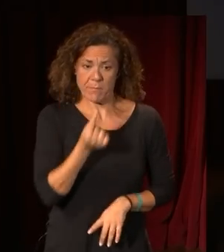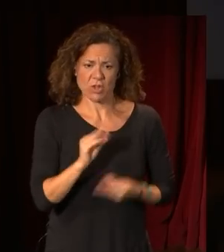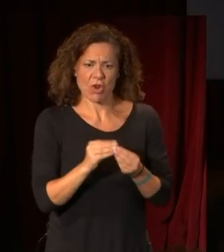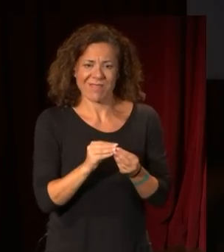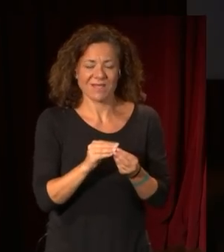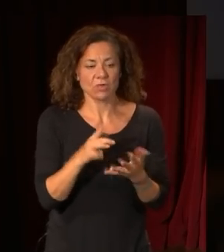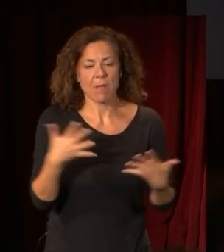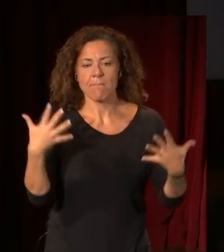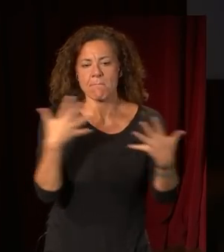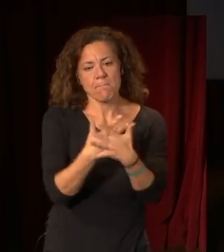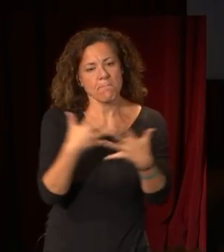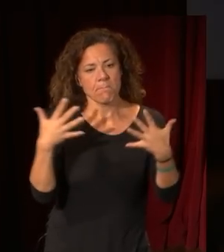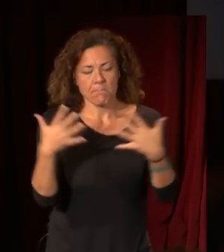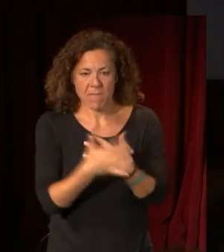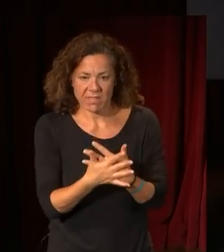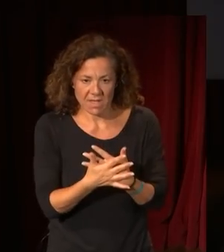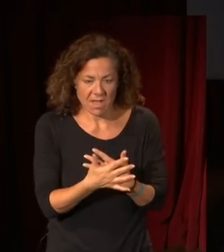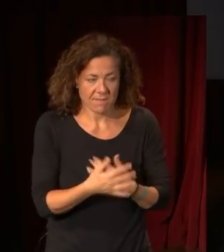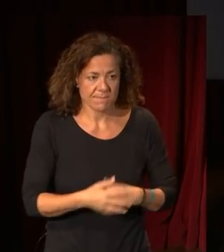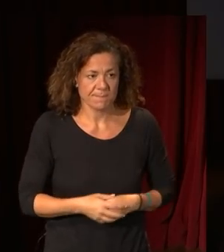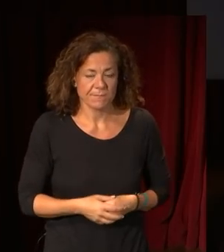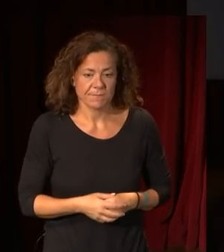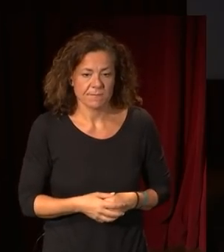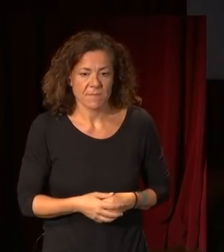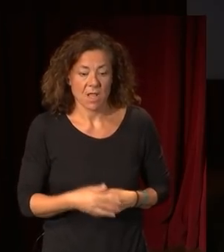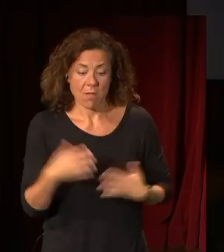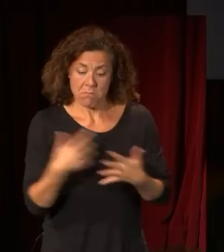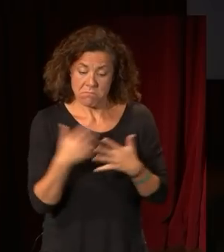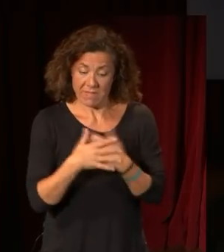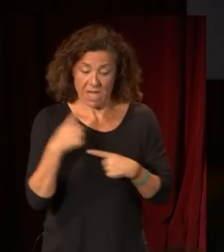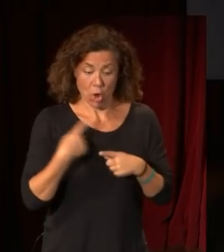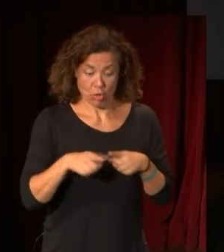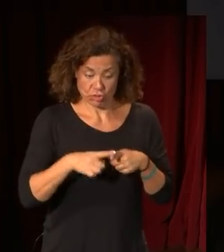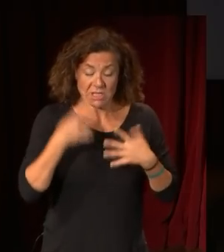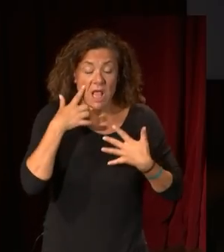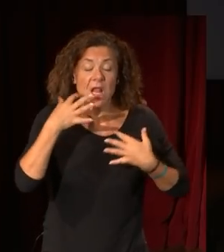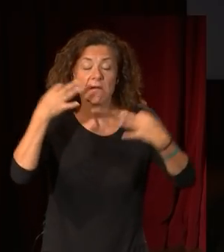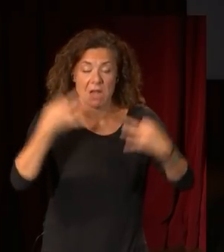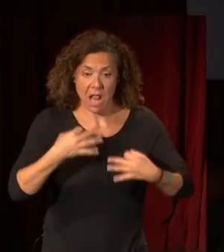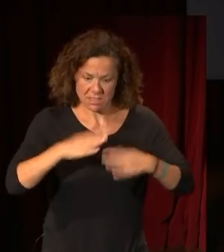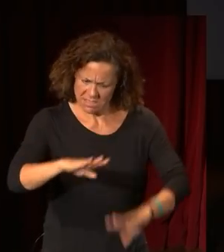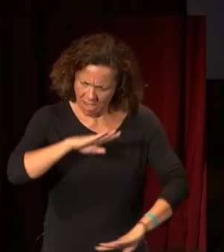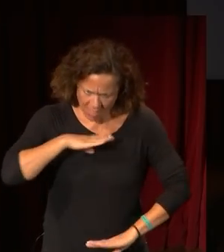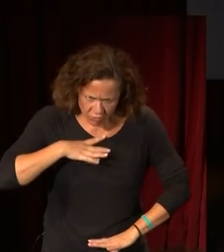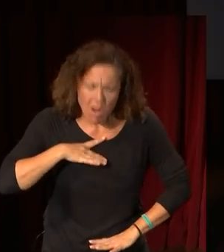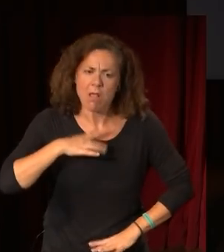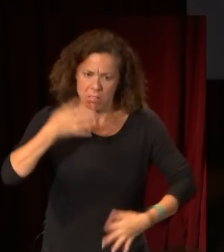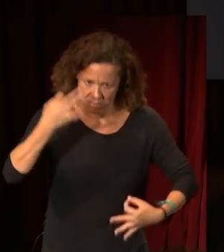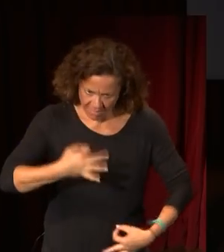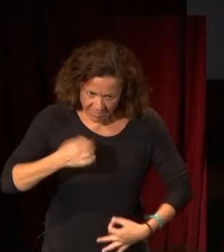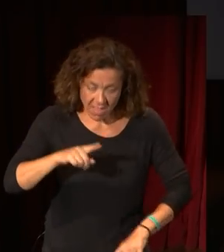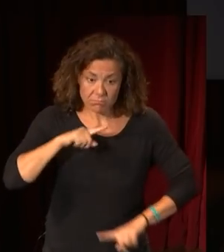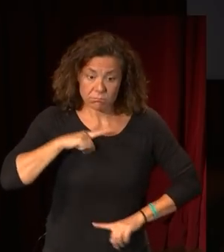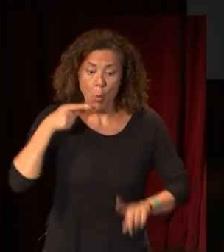simbiosis una especie de conjunción entre elementos reales la armadura en su sentido más amplio y